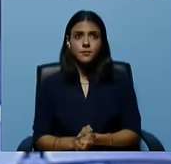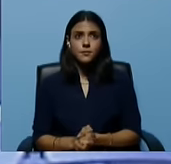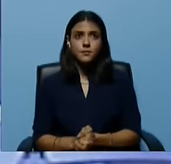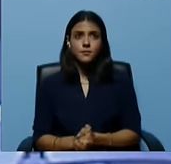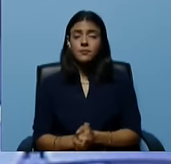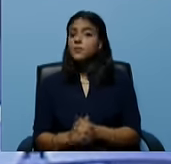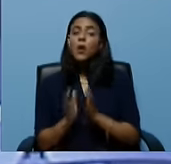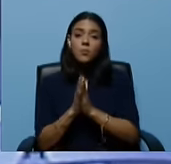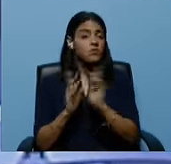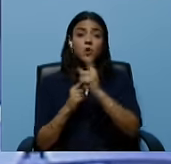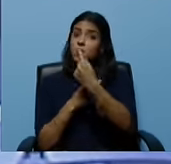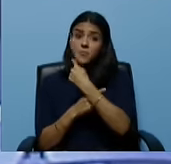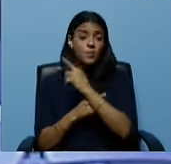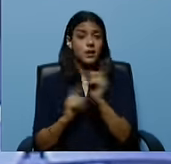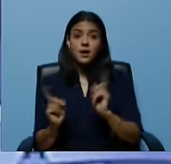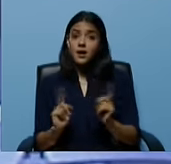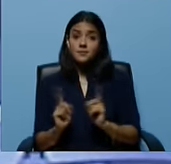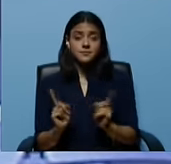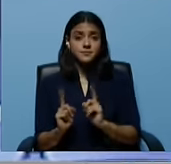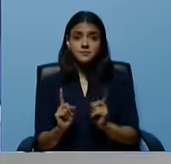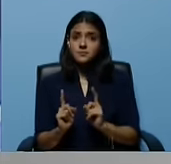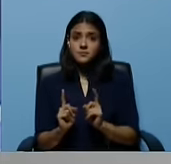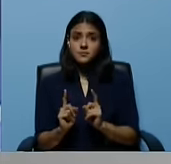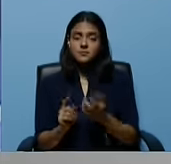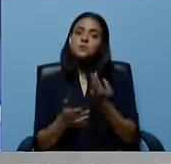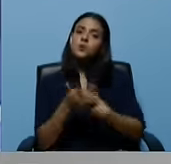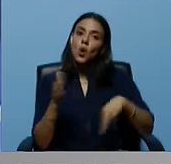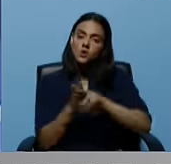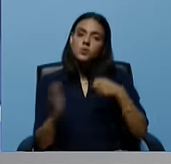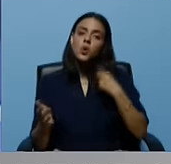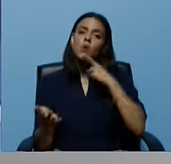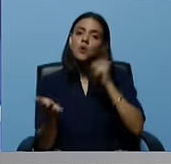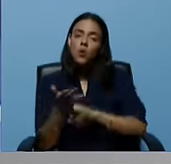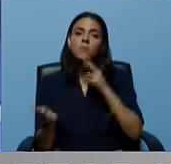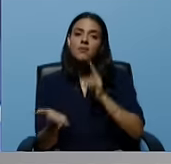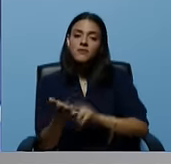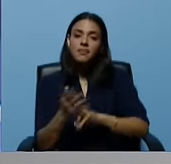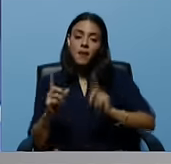No me obligue a volver a cumplir con la verdad mañana.